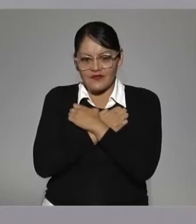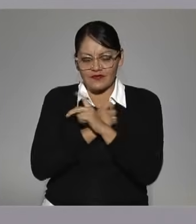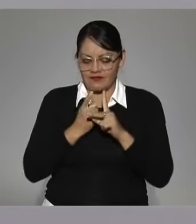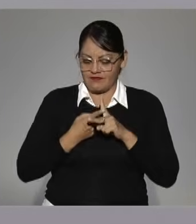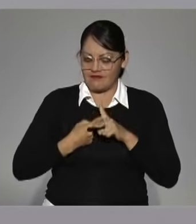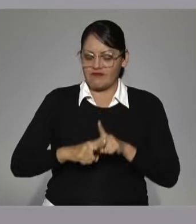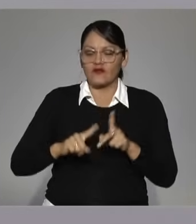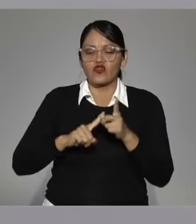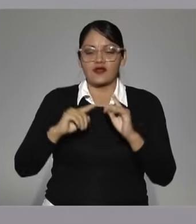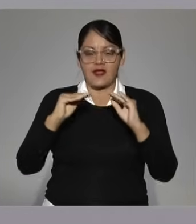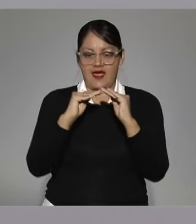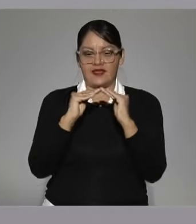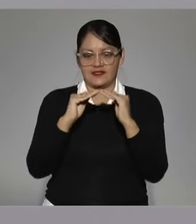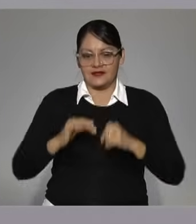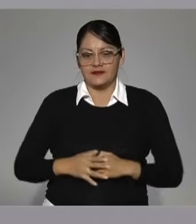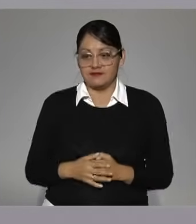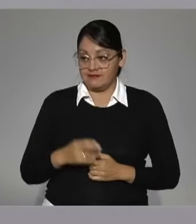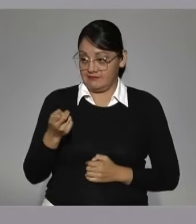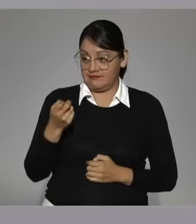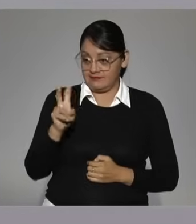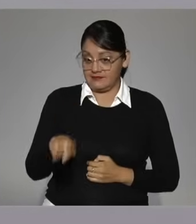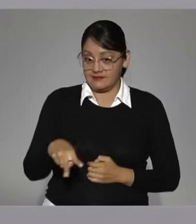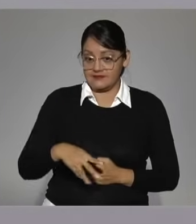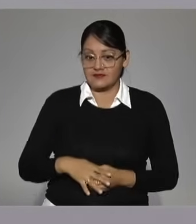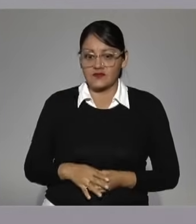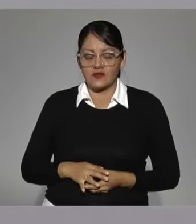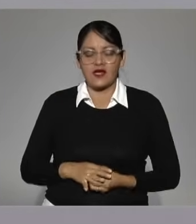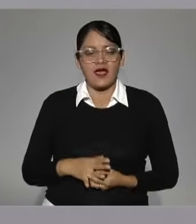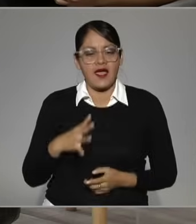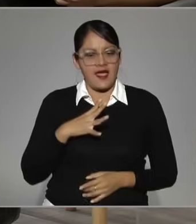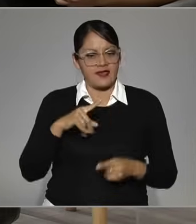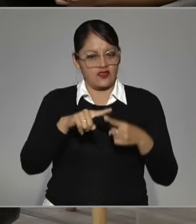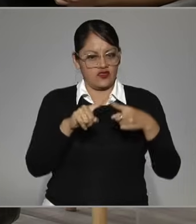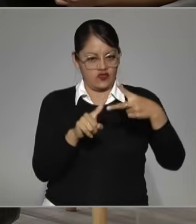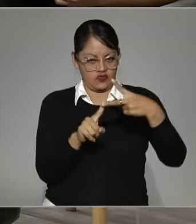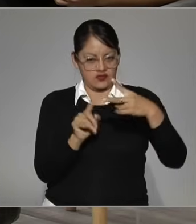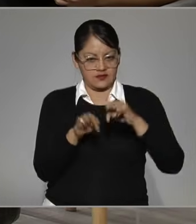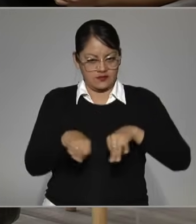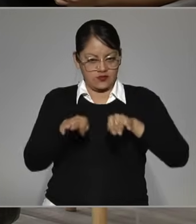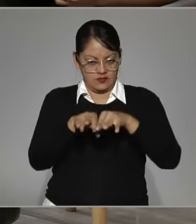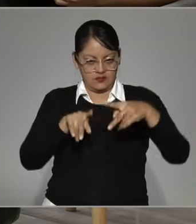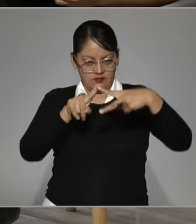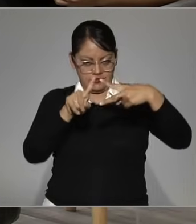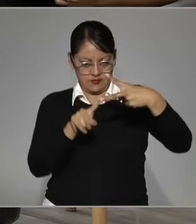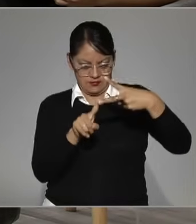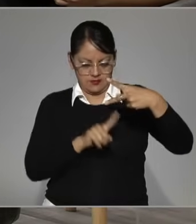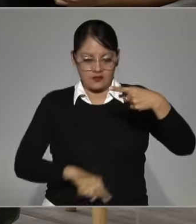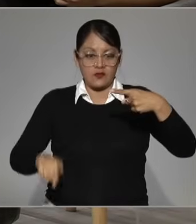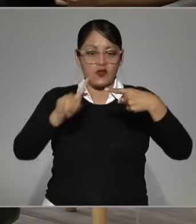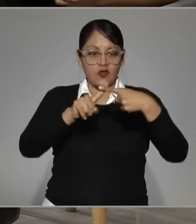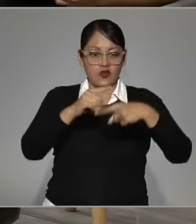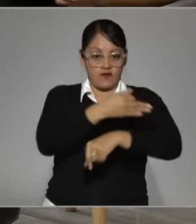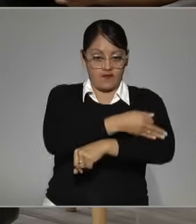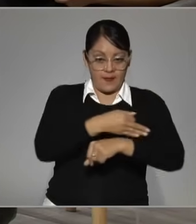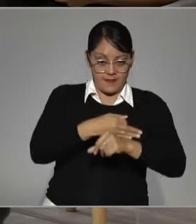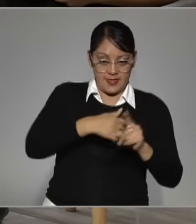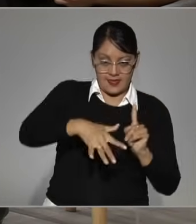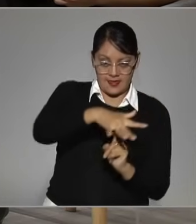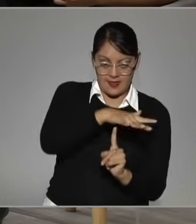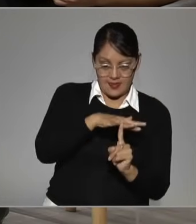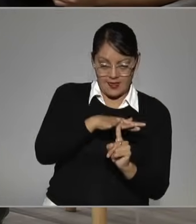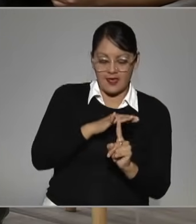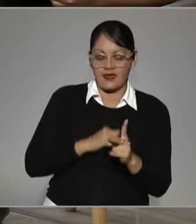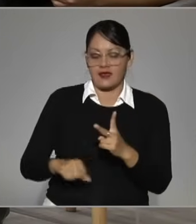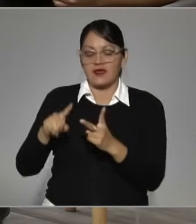empieza en casa. ¿Esto es verdad? Tenemos 2 elementos centrales, la familia y la escuela, que